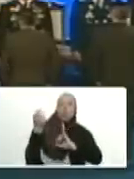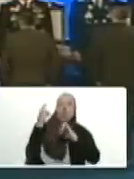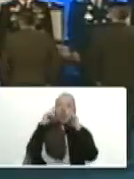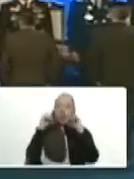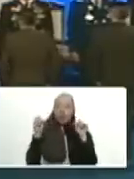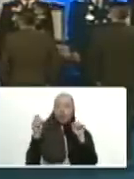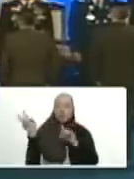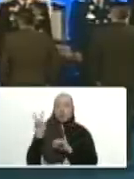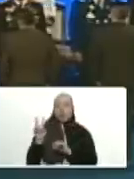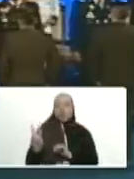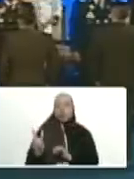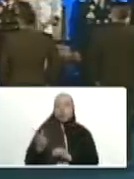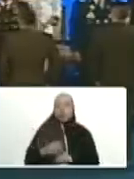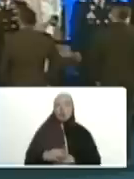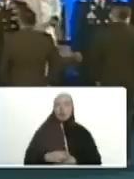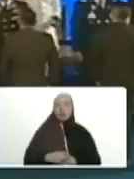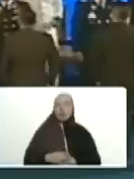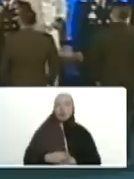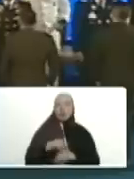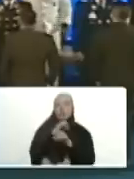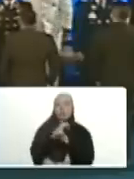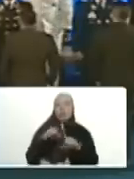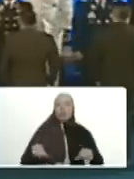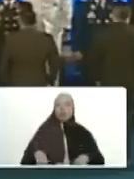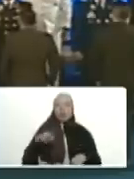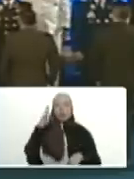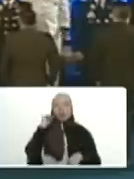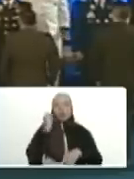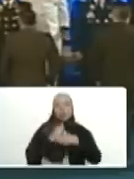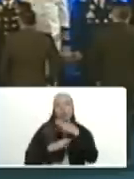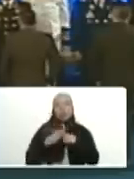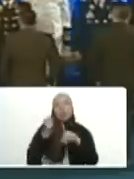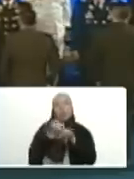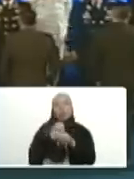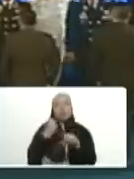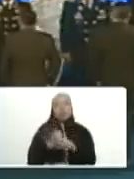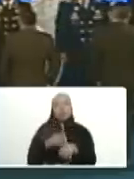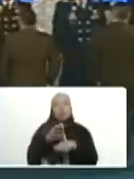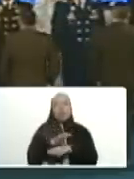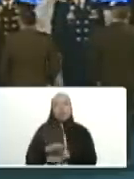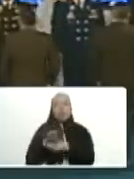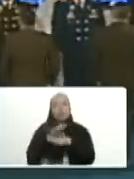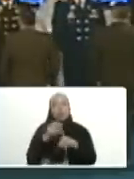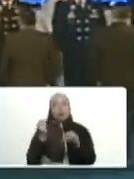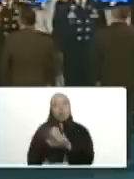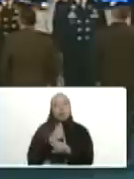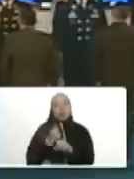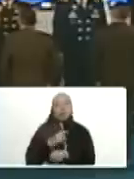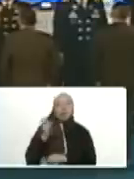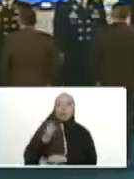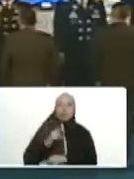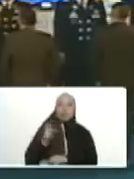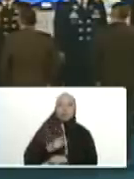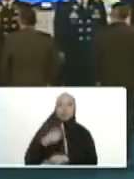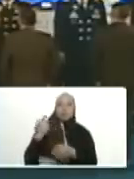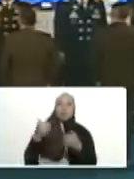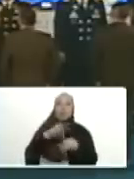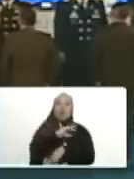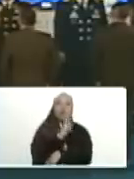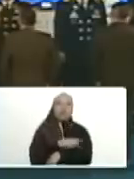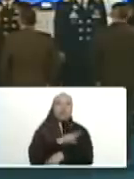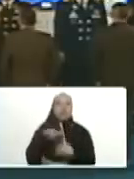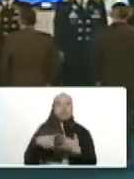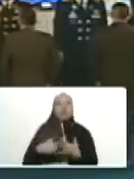Militar, en reconocimiento al mérito y lealtad en la custodia y demás garantías necesarias. Y es que la Fuerza Armada